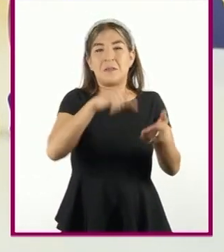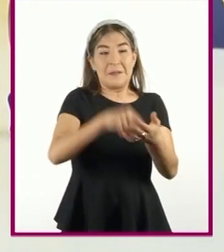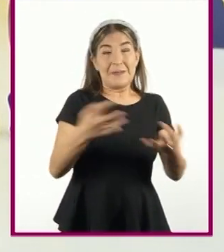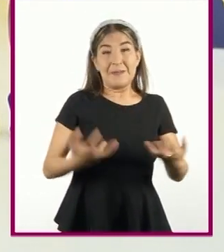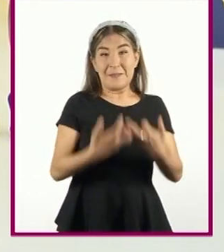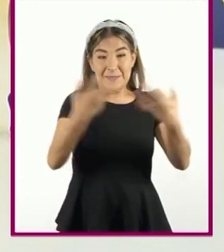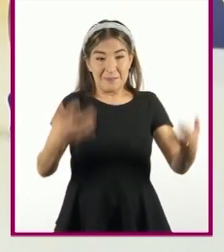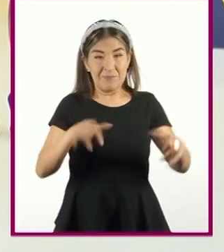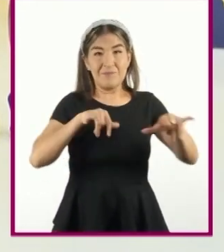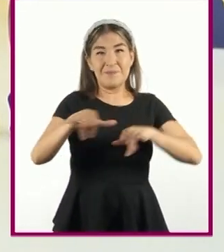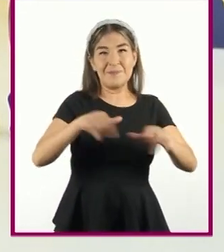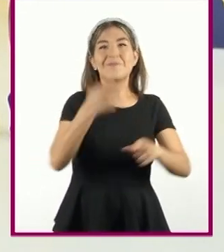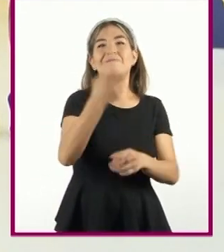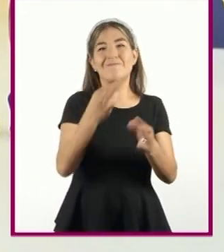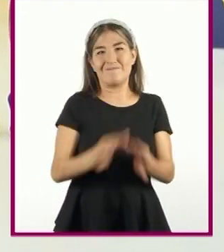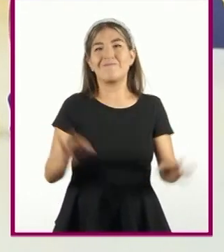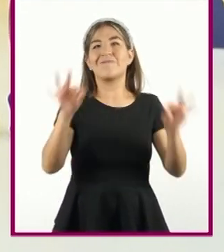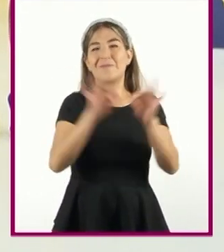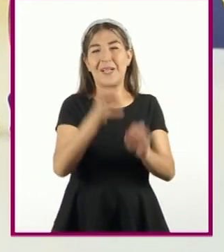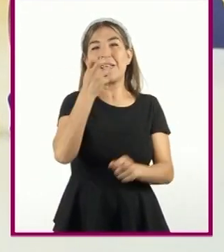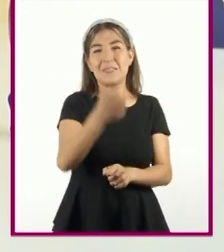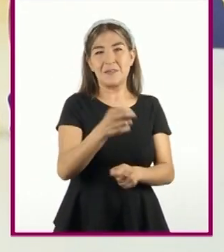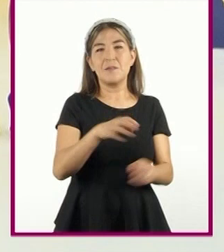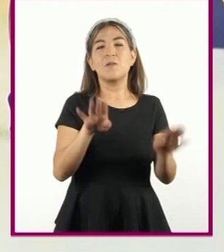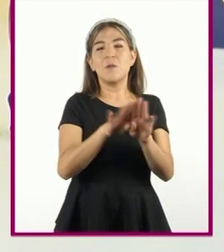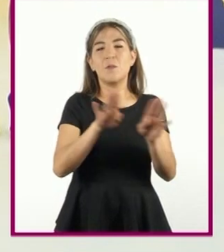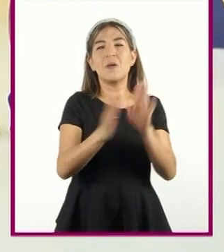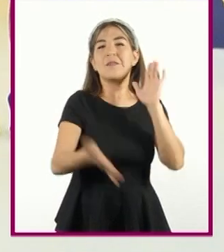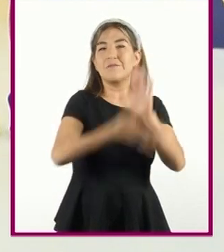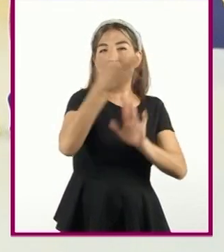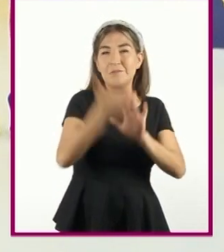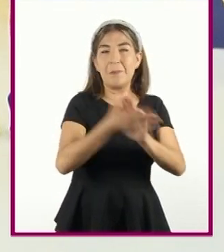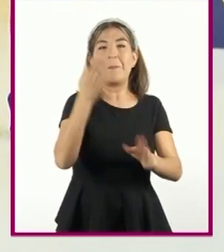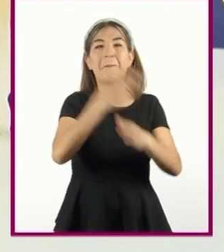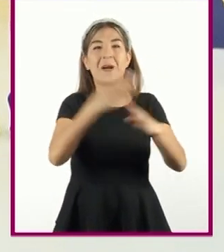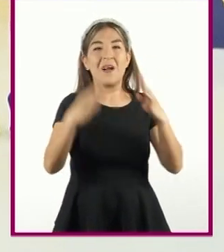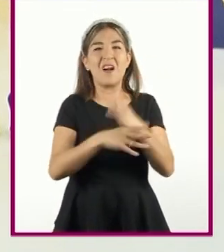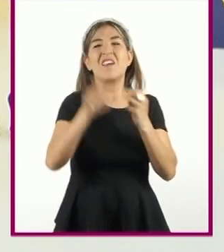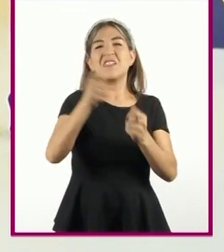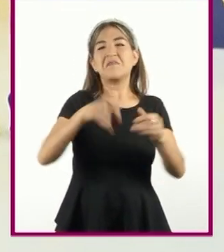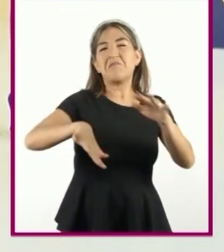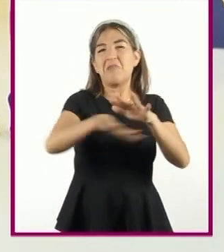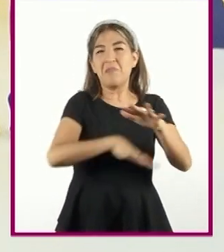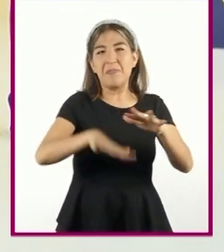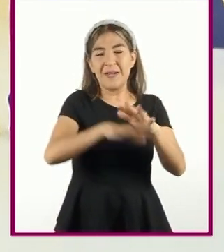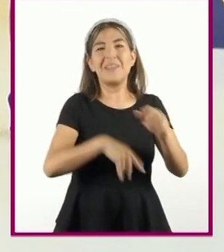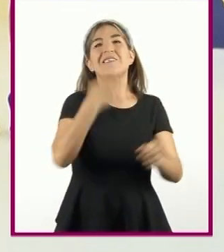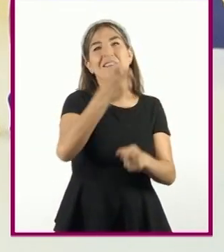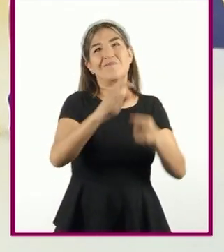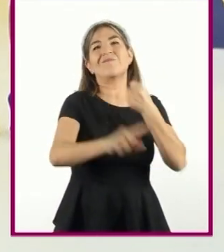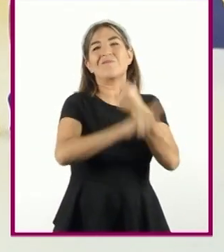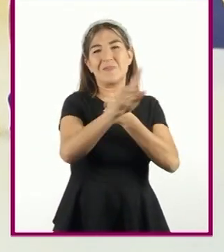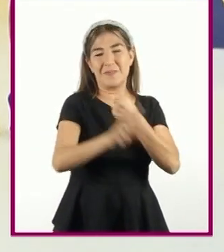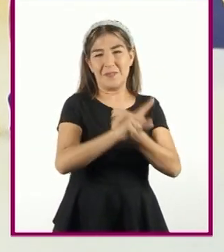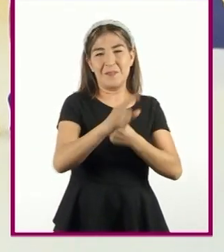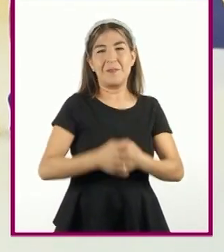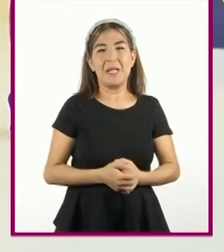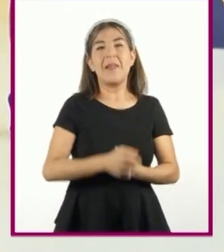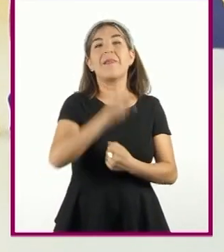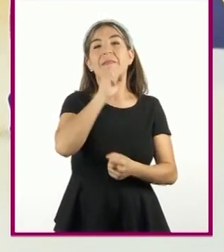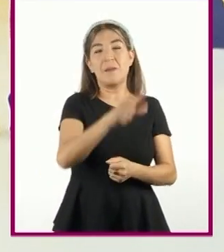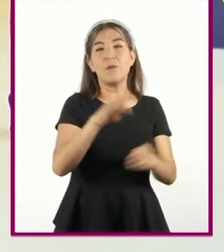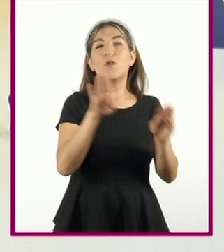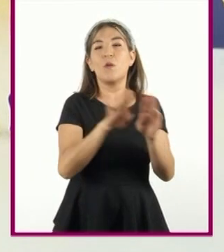un papel muy importante. Por eso, la construcción con materiales de baja calidad es un alto riesgo, así como